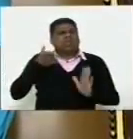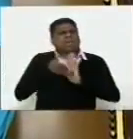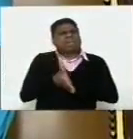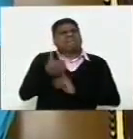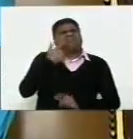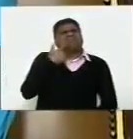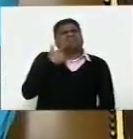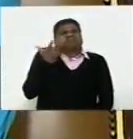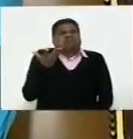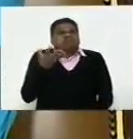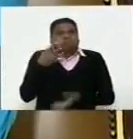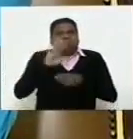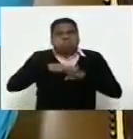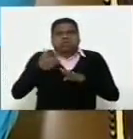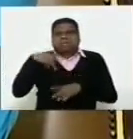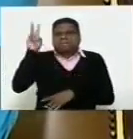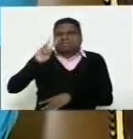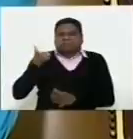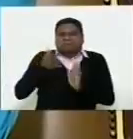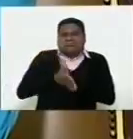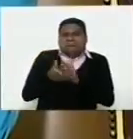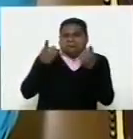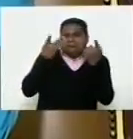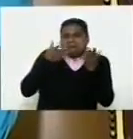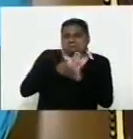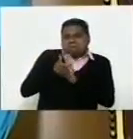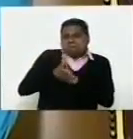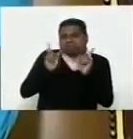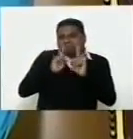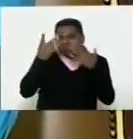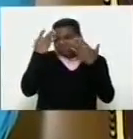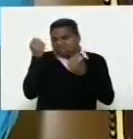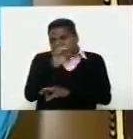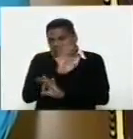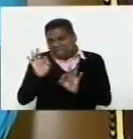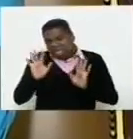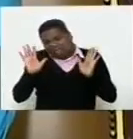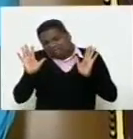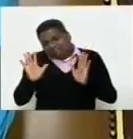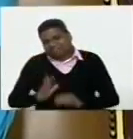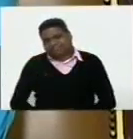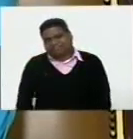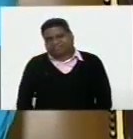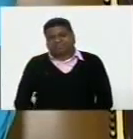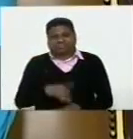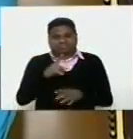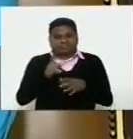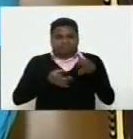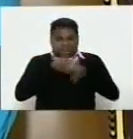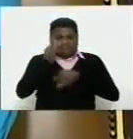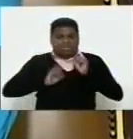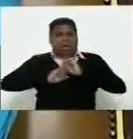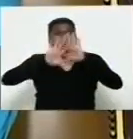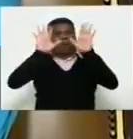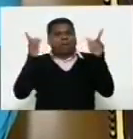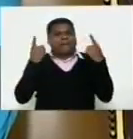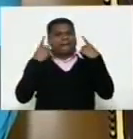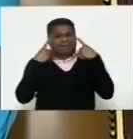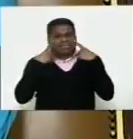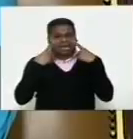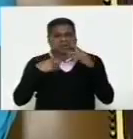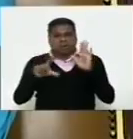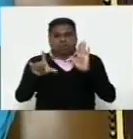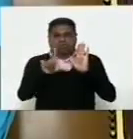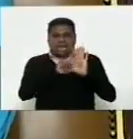estamos viviendo, ¿no? Esta ley, bueno, la ministra lo ha explicado suficientemente, es una ley